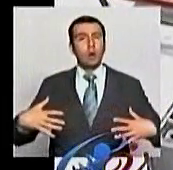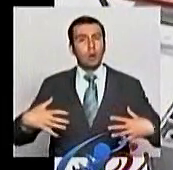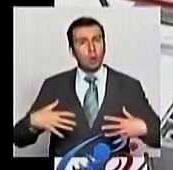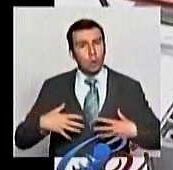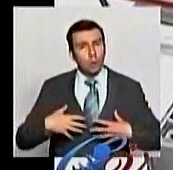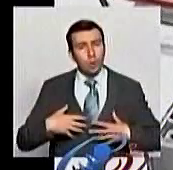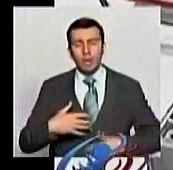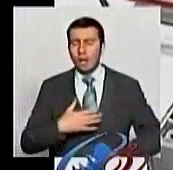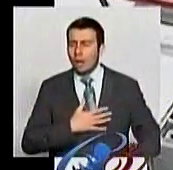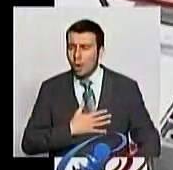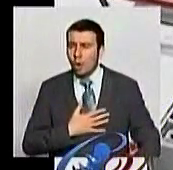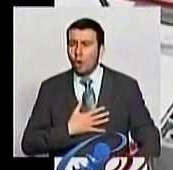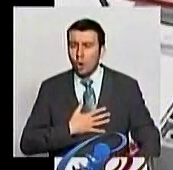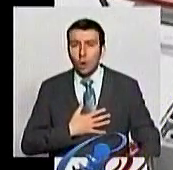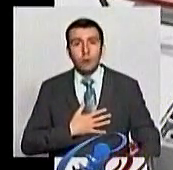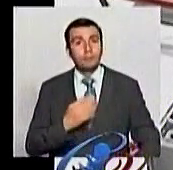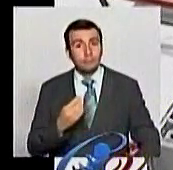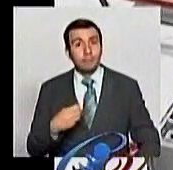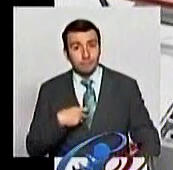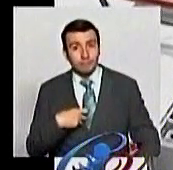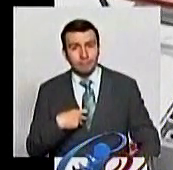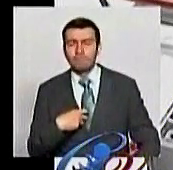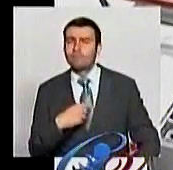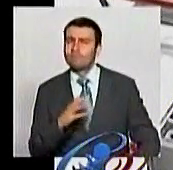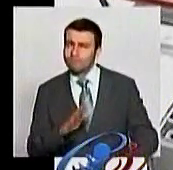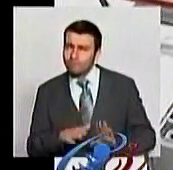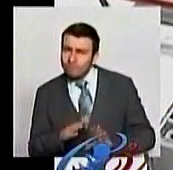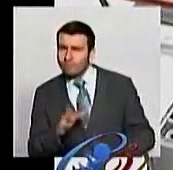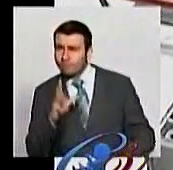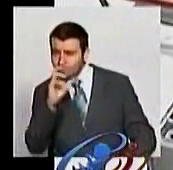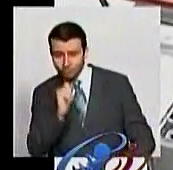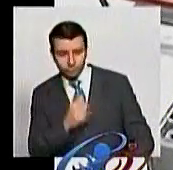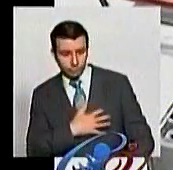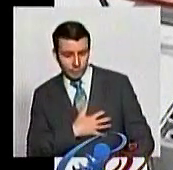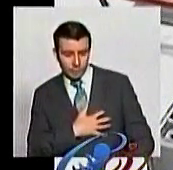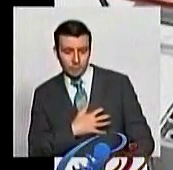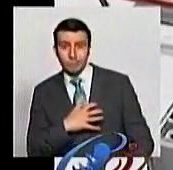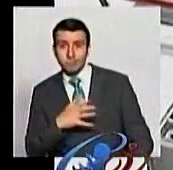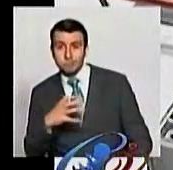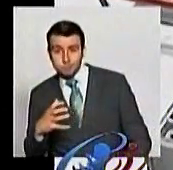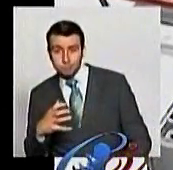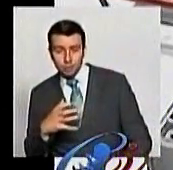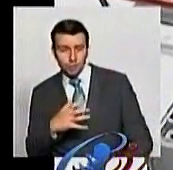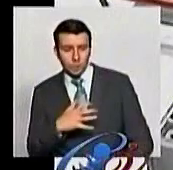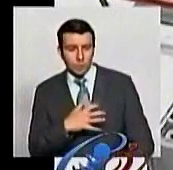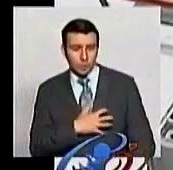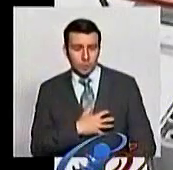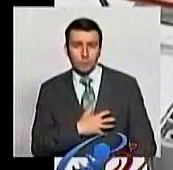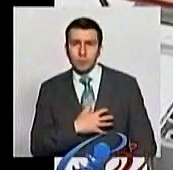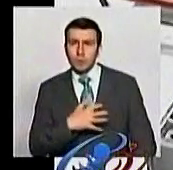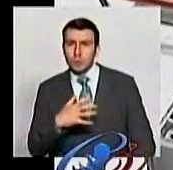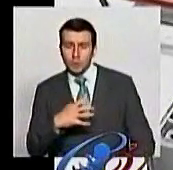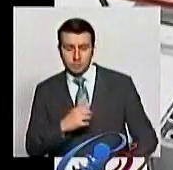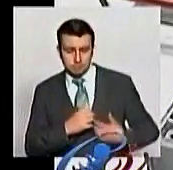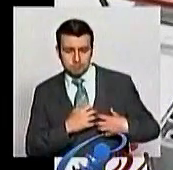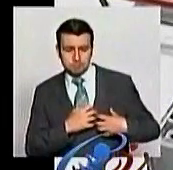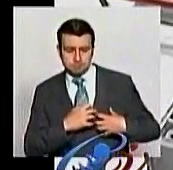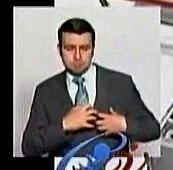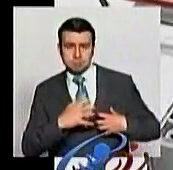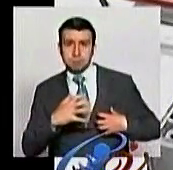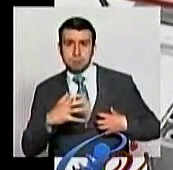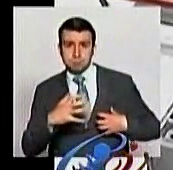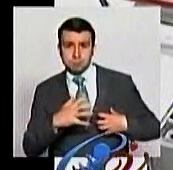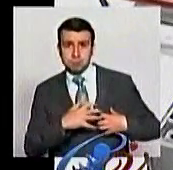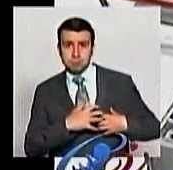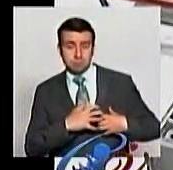pacienticos usualmente presentan un aumento del corazón del lado derecho, ¿cierto? En estos pacientes la valoración